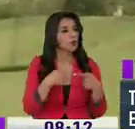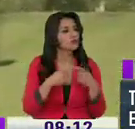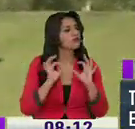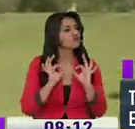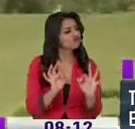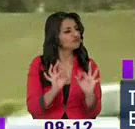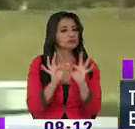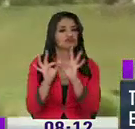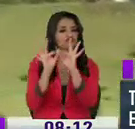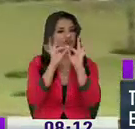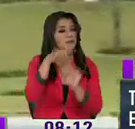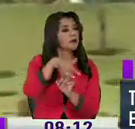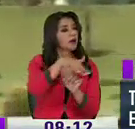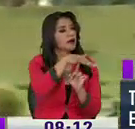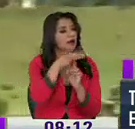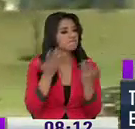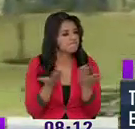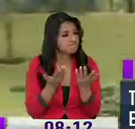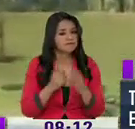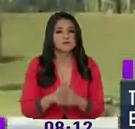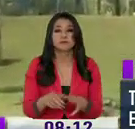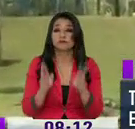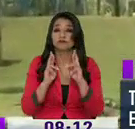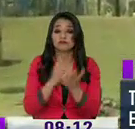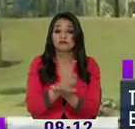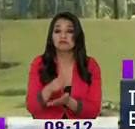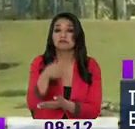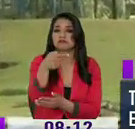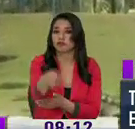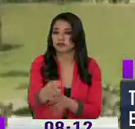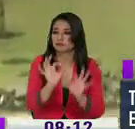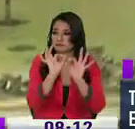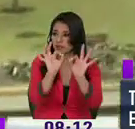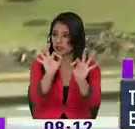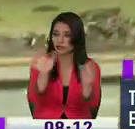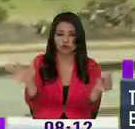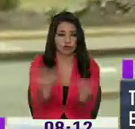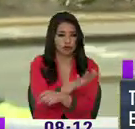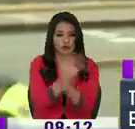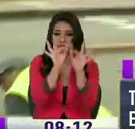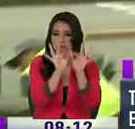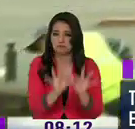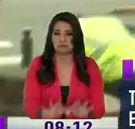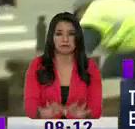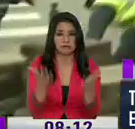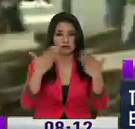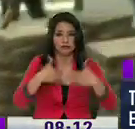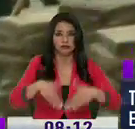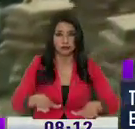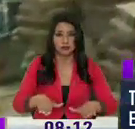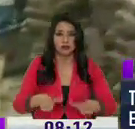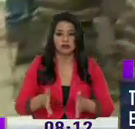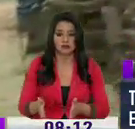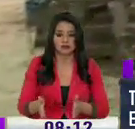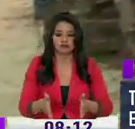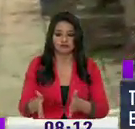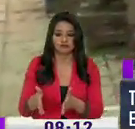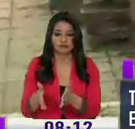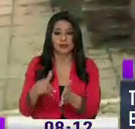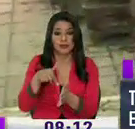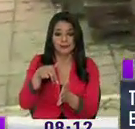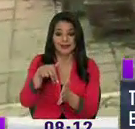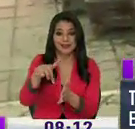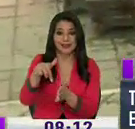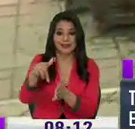recuperación de todos estos parques? Bueno, esperemos la próxima semana tener ya realizada todo lo que es las caminerías y con